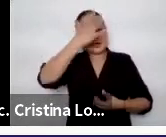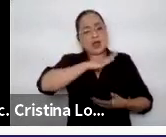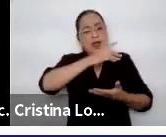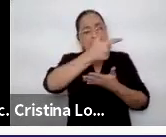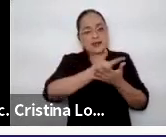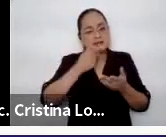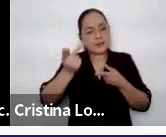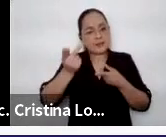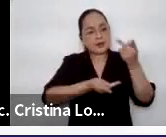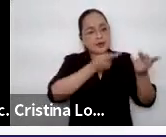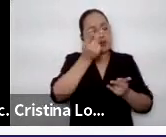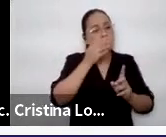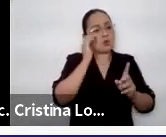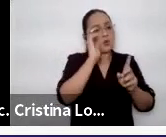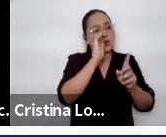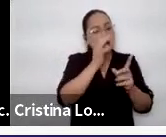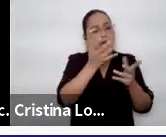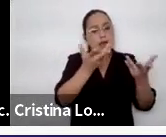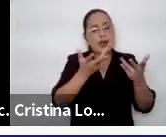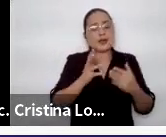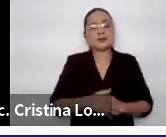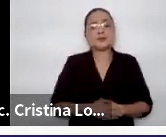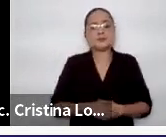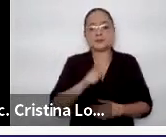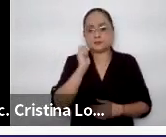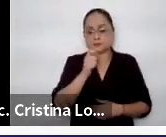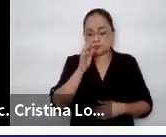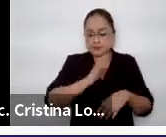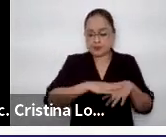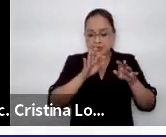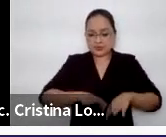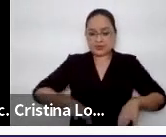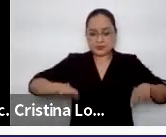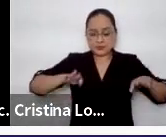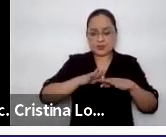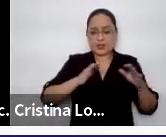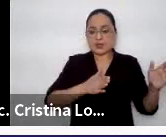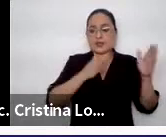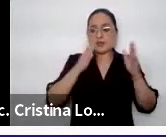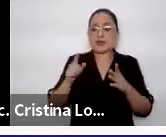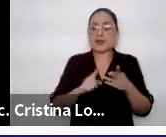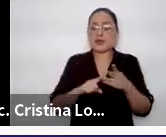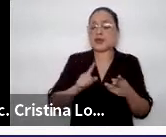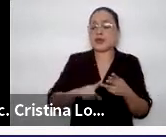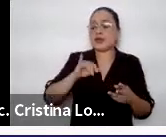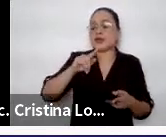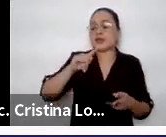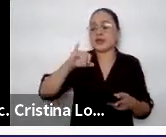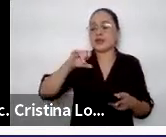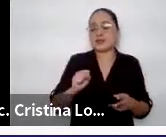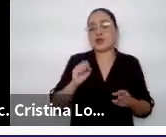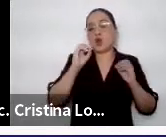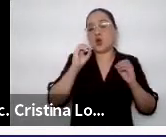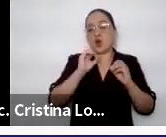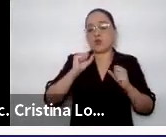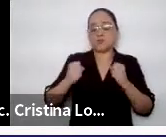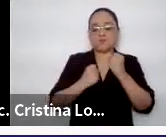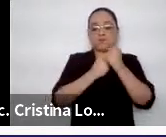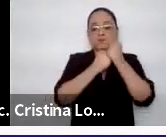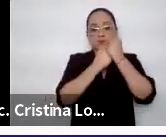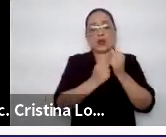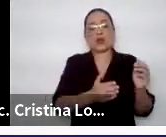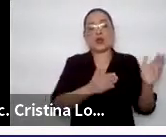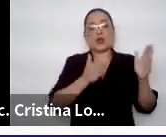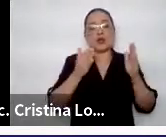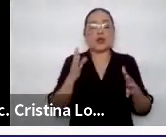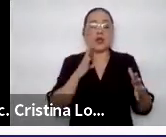primera sala, ¿sí?, que son los puntos más relevantes, la litis o los aspectos torales de la misma, y después ya